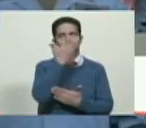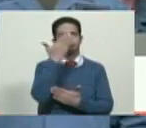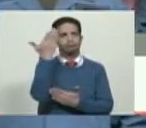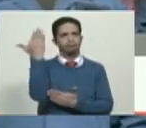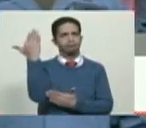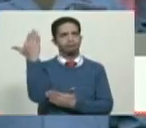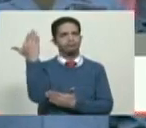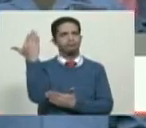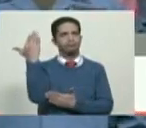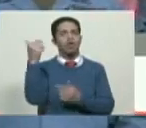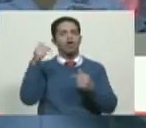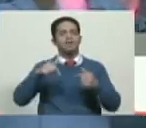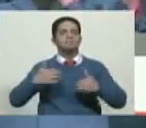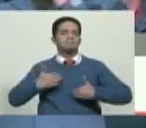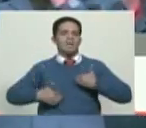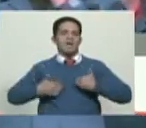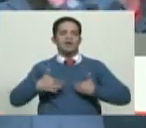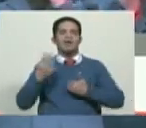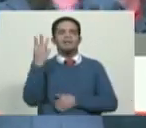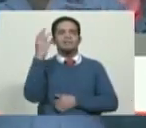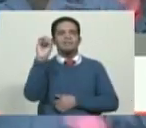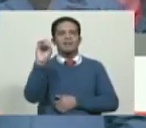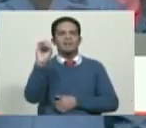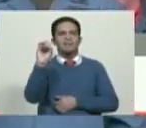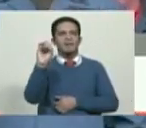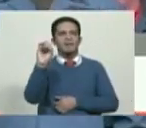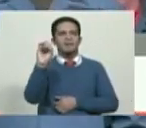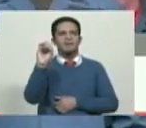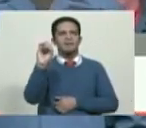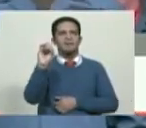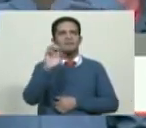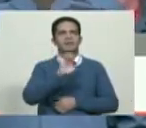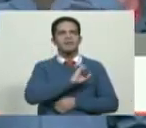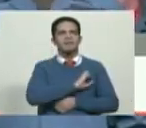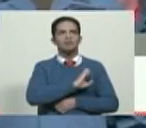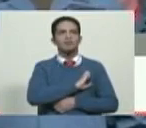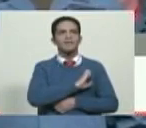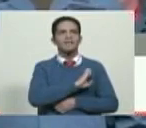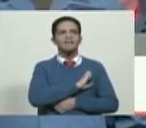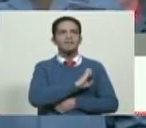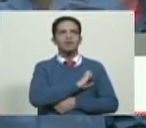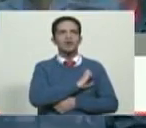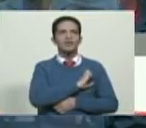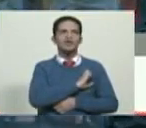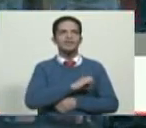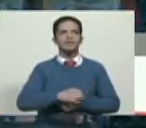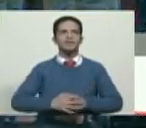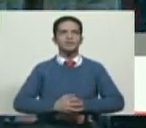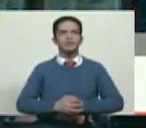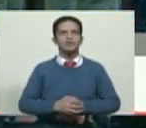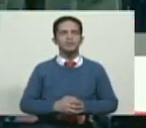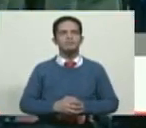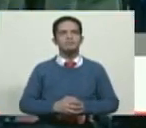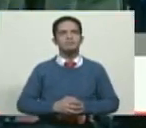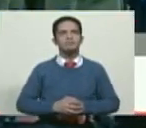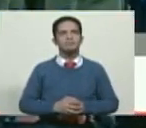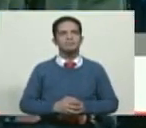Este miércoles 30 de enero. Se va enero.